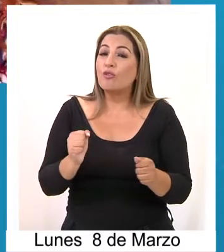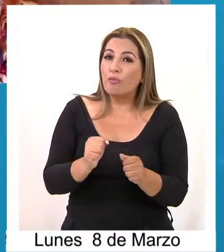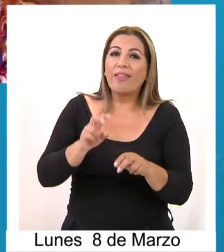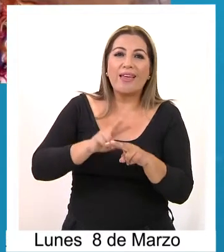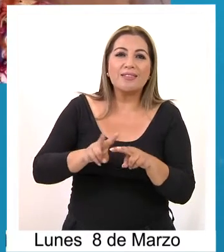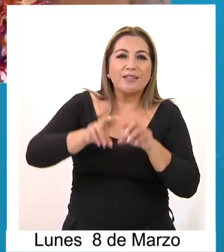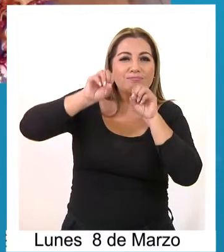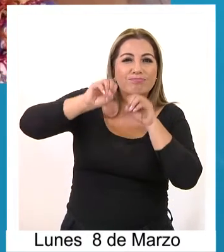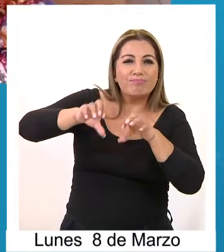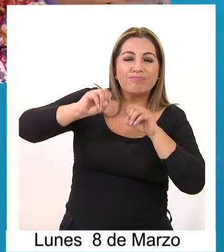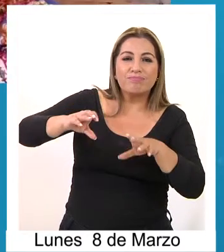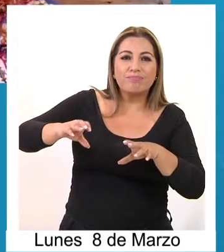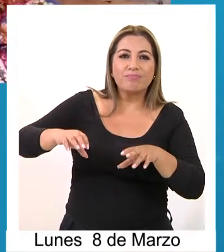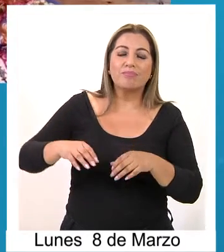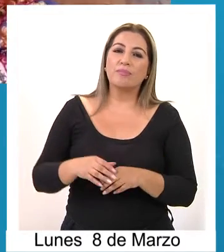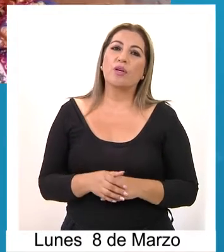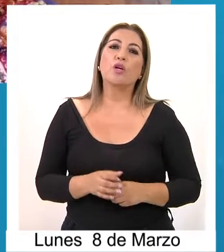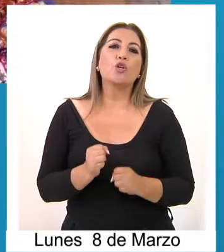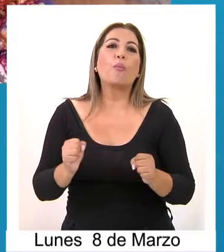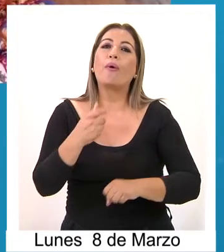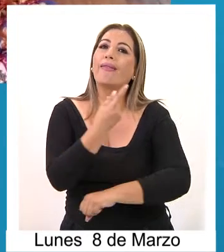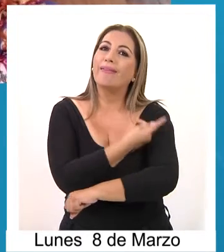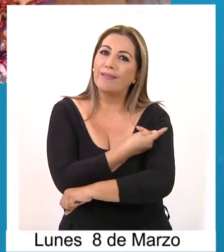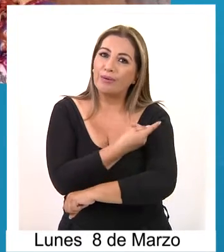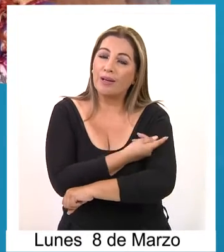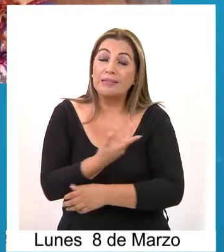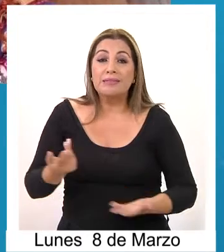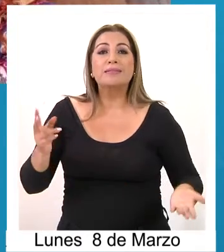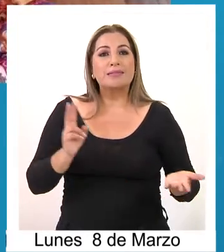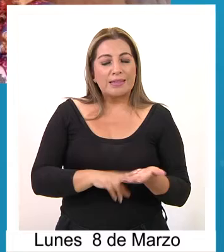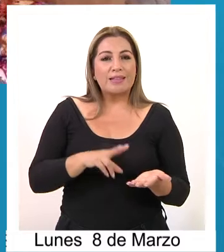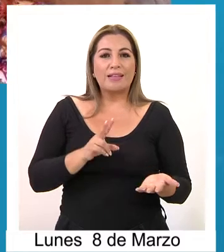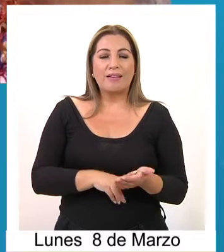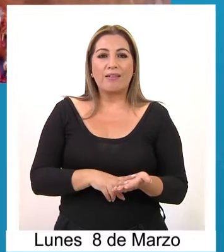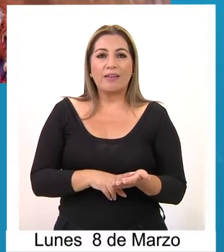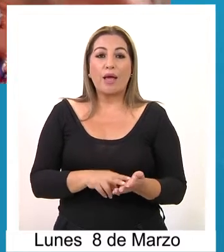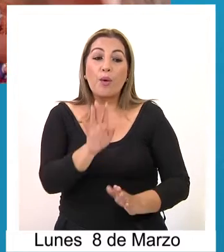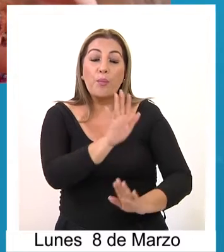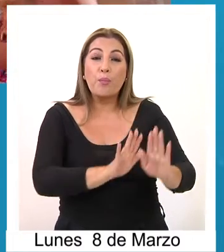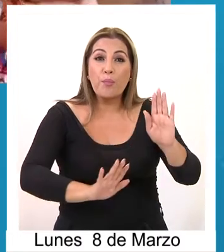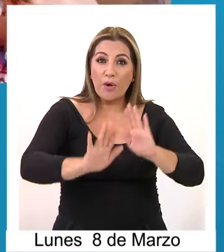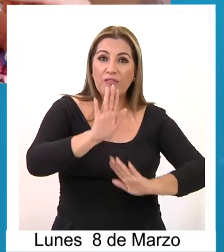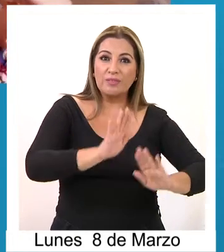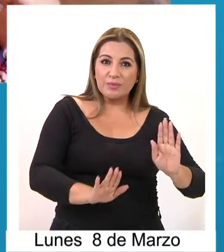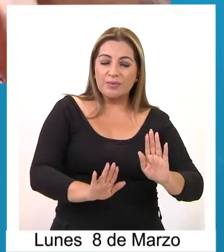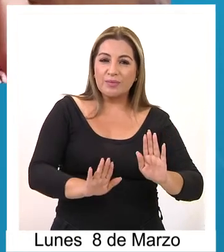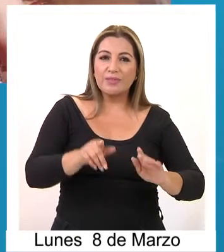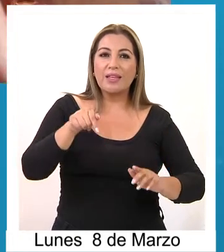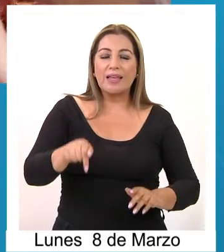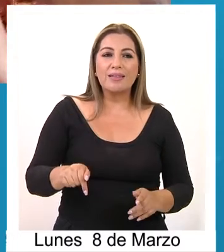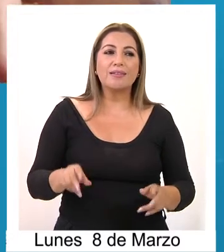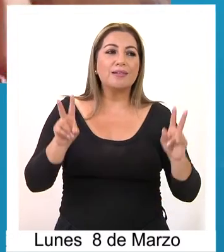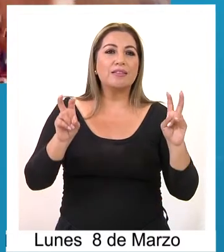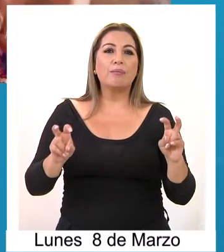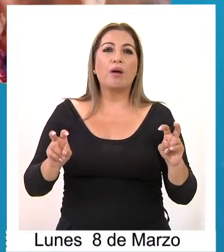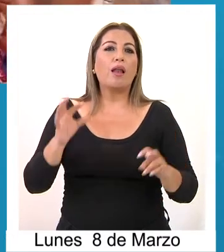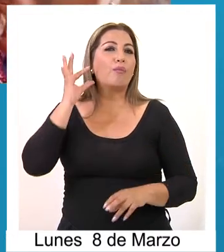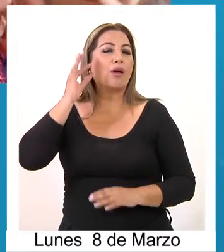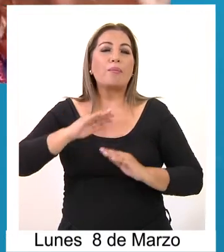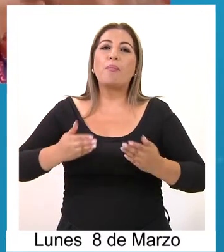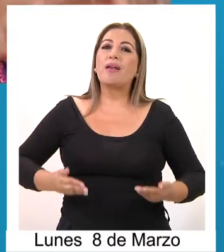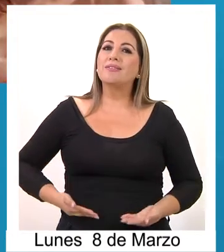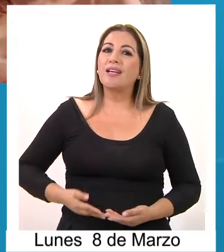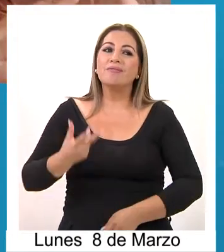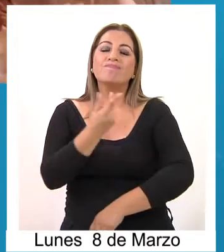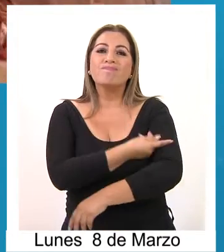hacer estas clases y Mm, no las estamos dejando vacunarse. Entonces, la verdad es que por protegerlas, porque todo este espíritu de no las vacunemos